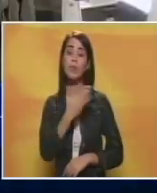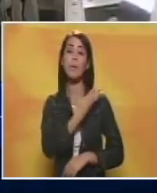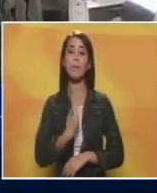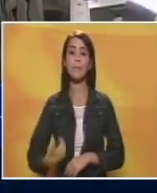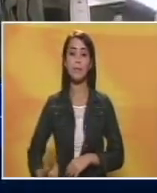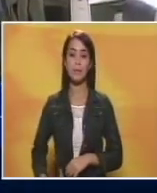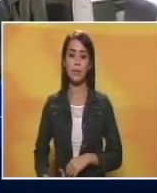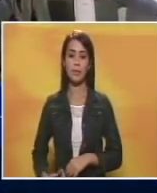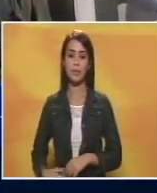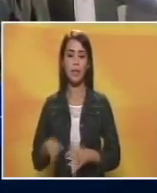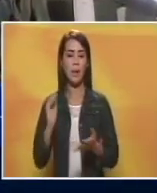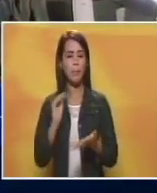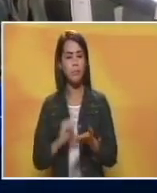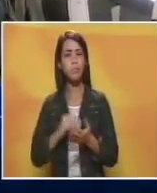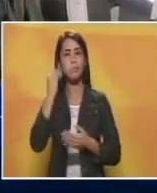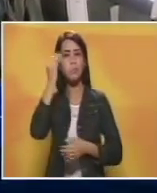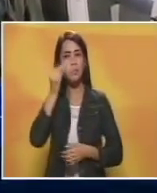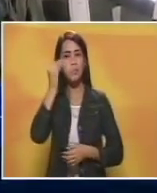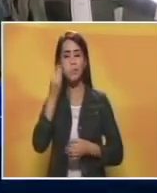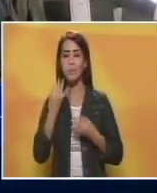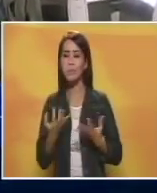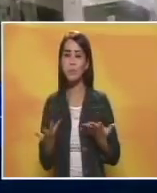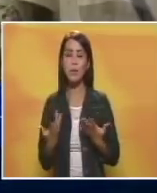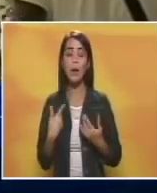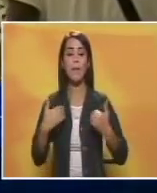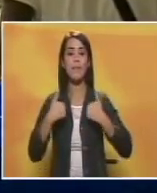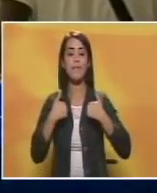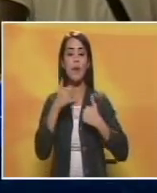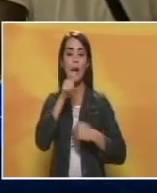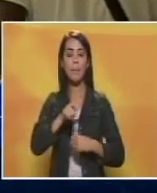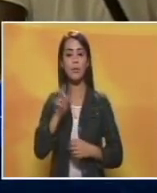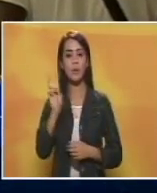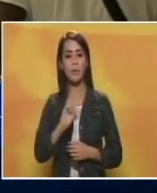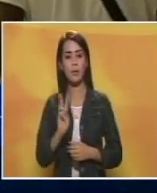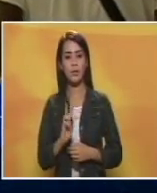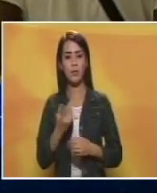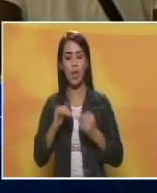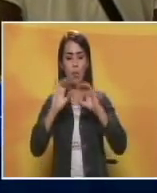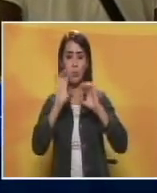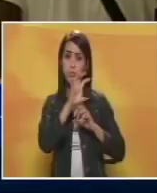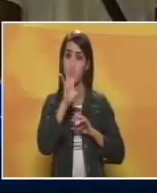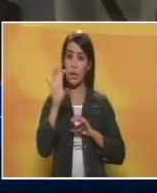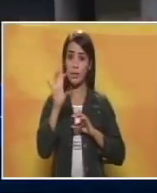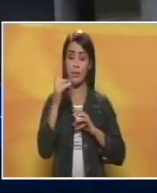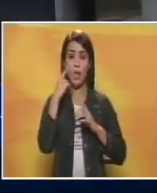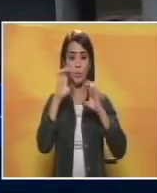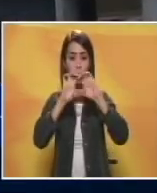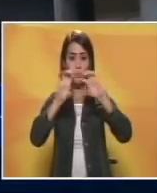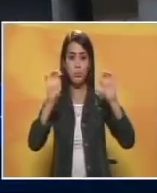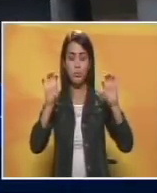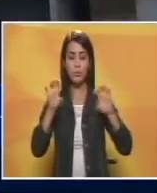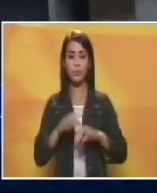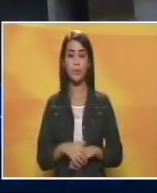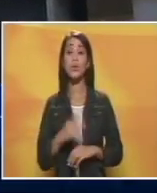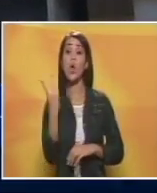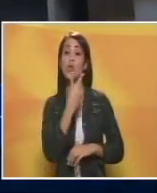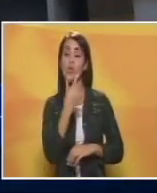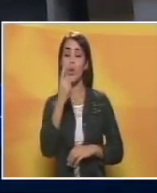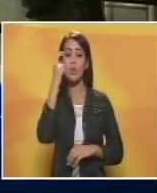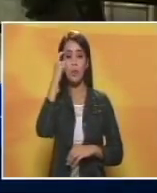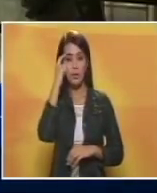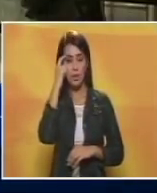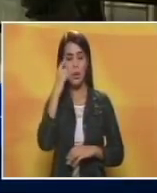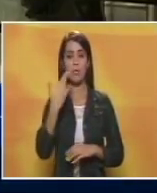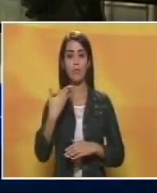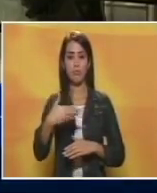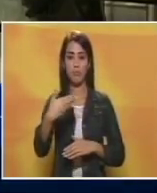homólogo a recapacitar y evitar afectar a los venezolanos al aislar a ambas naciones. Recordó que en 2 días entra en vigencia